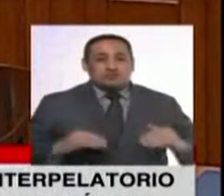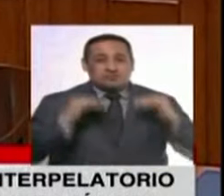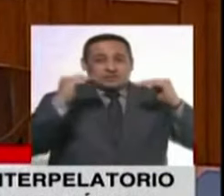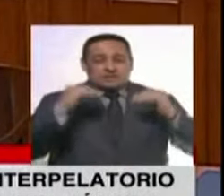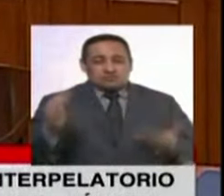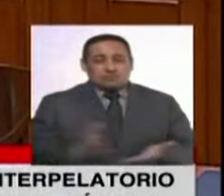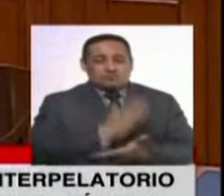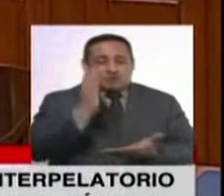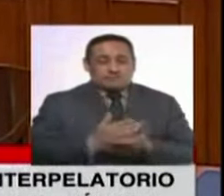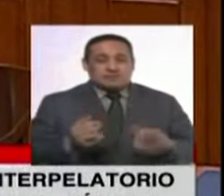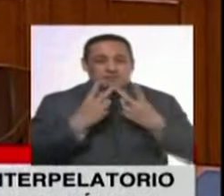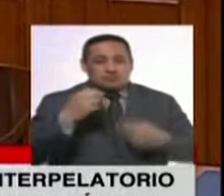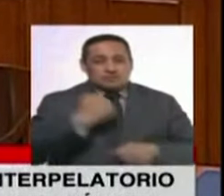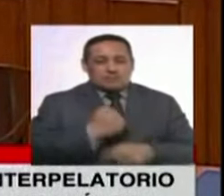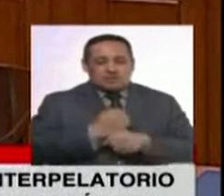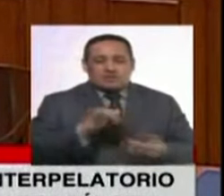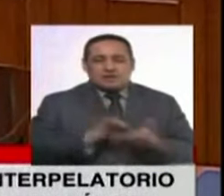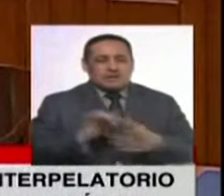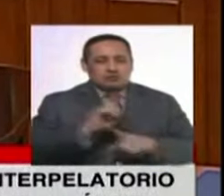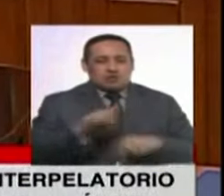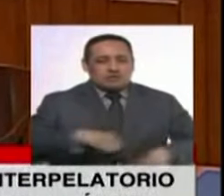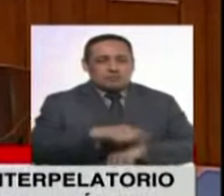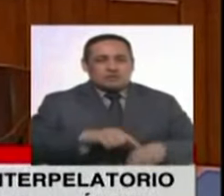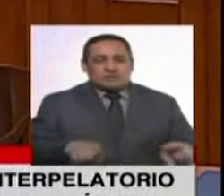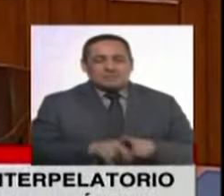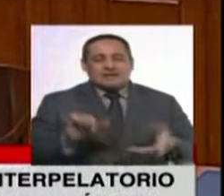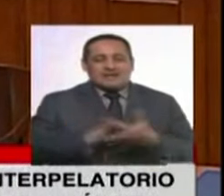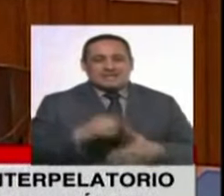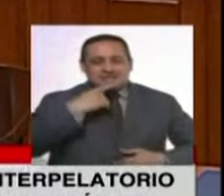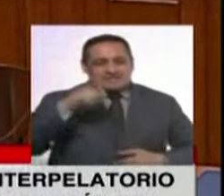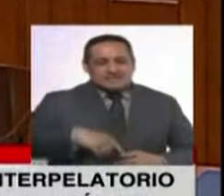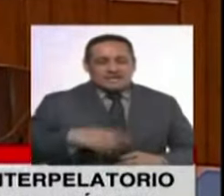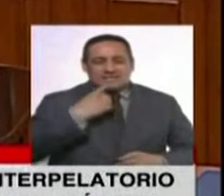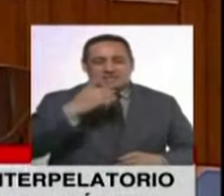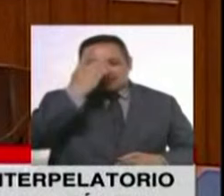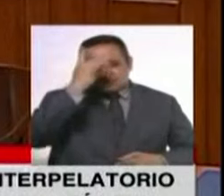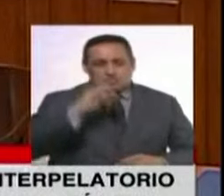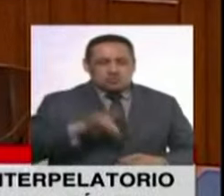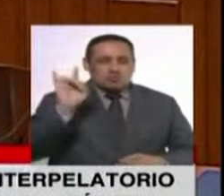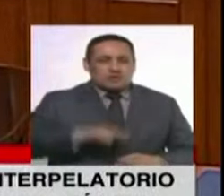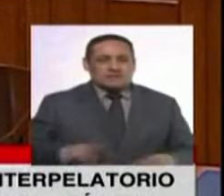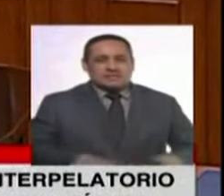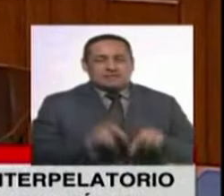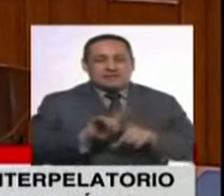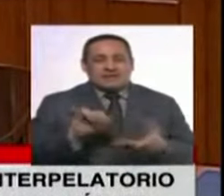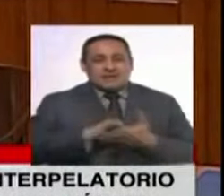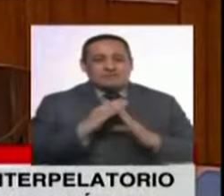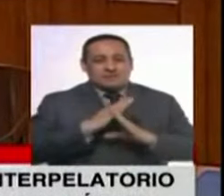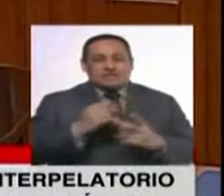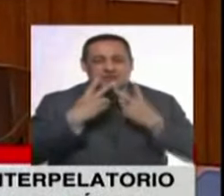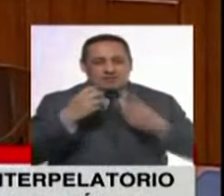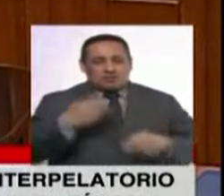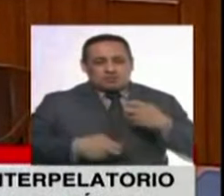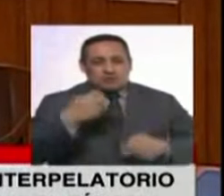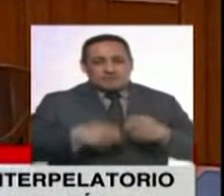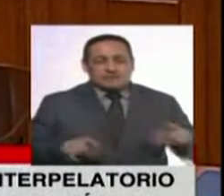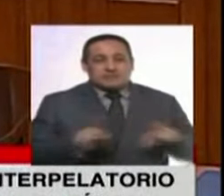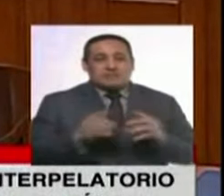este contexto es una tarea en la que no podemos demorar y que requiere de decisiones urgentes para evitar que las situaciones mencionadas